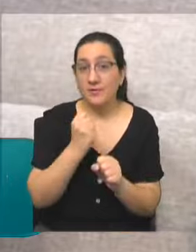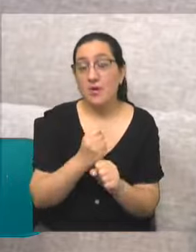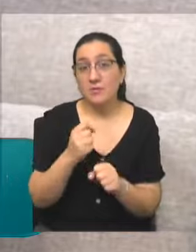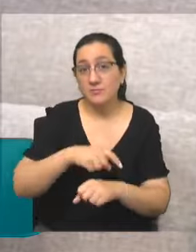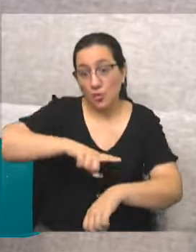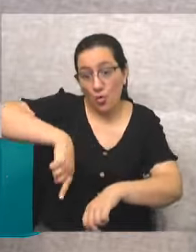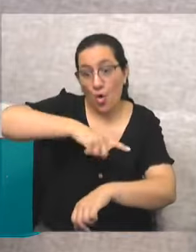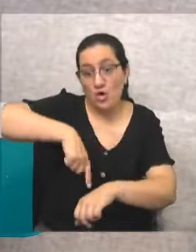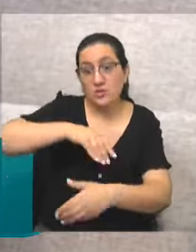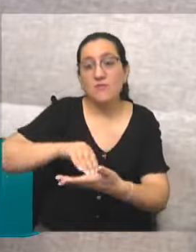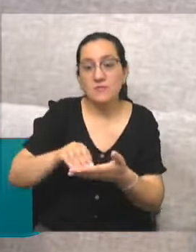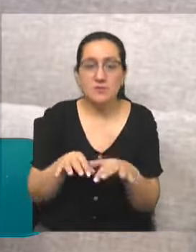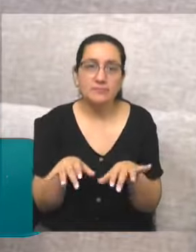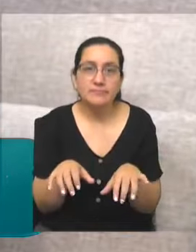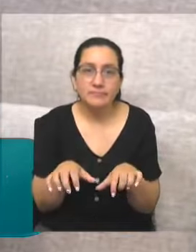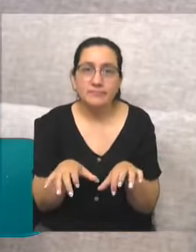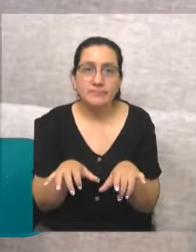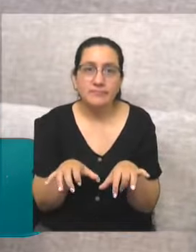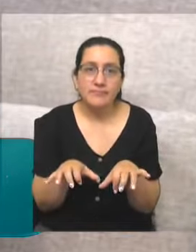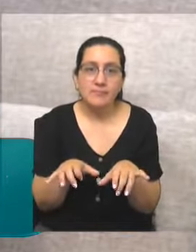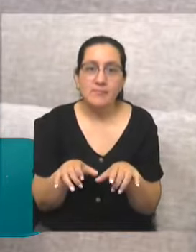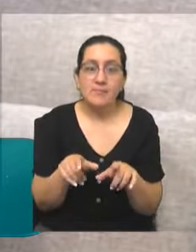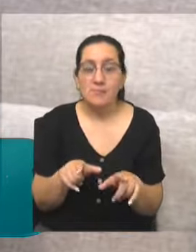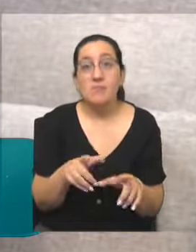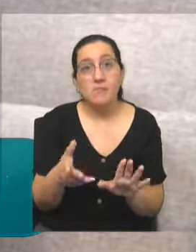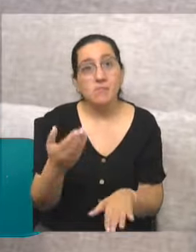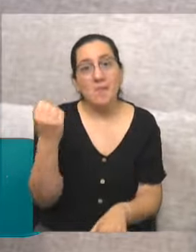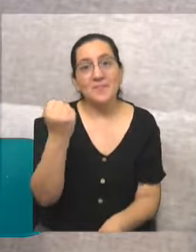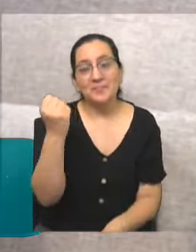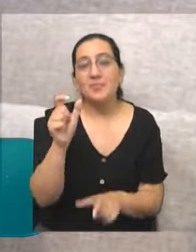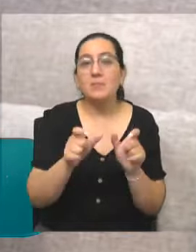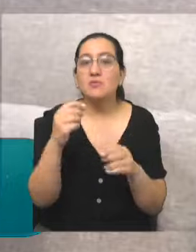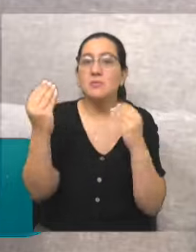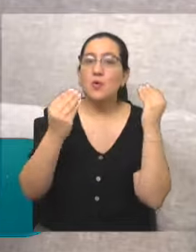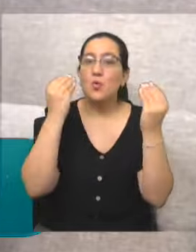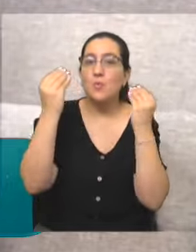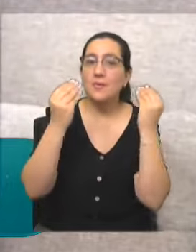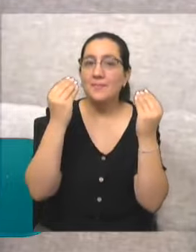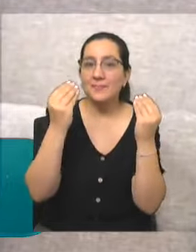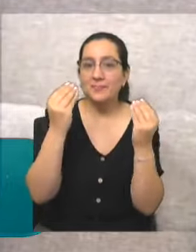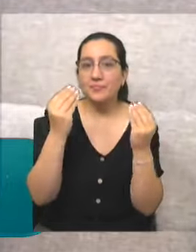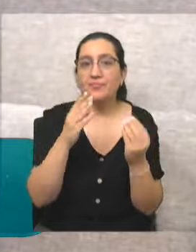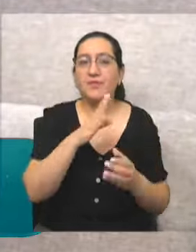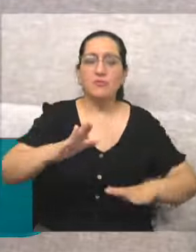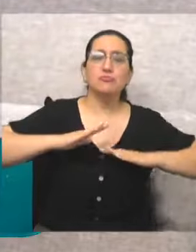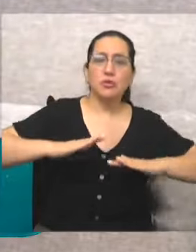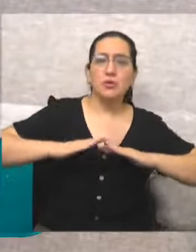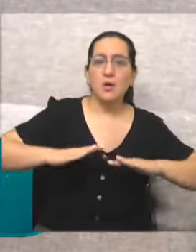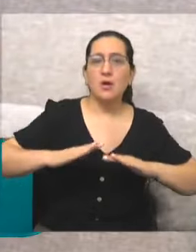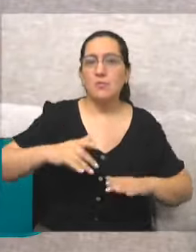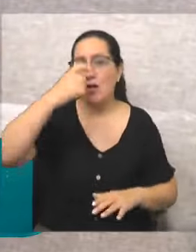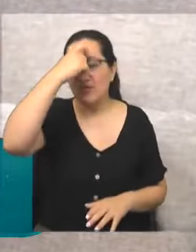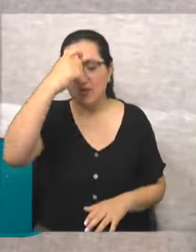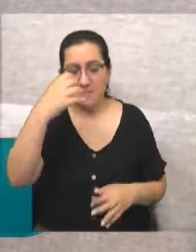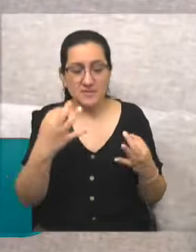también. Entonces, bueno, esto a veces es hasta más importante. La gente se preocupa un poco o si va a entrenar o algo, por la técnica